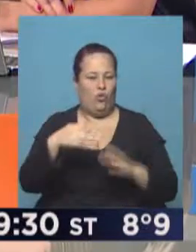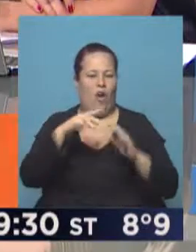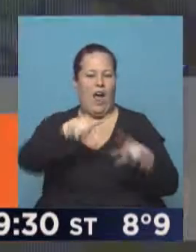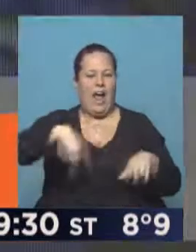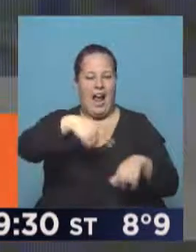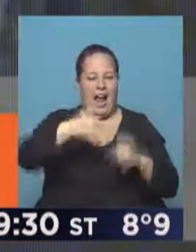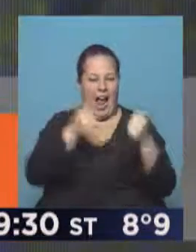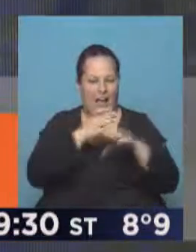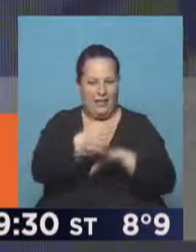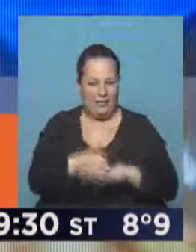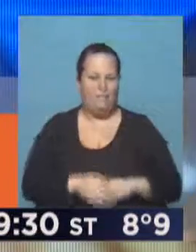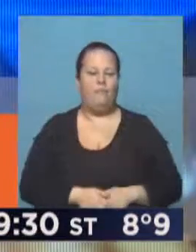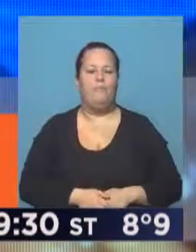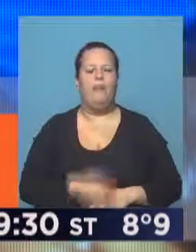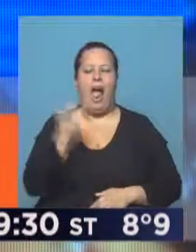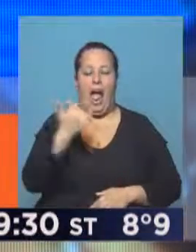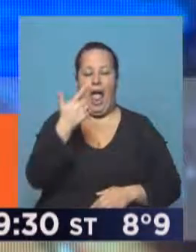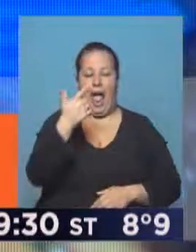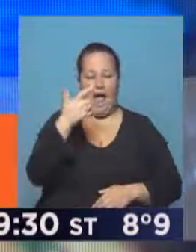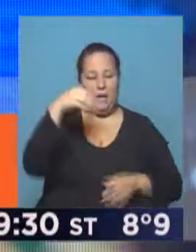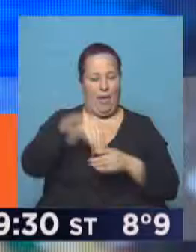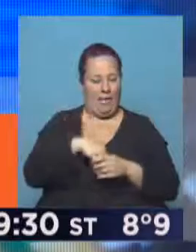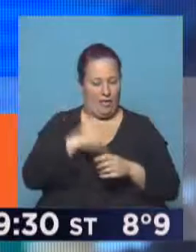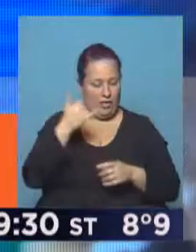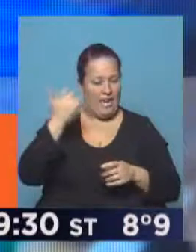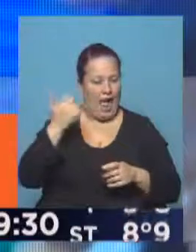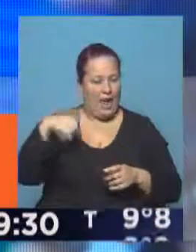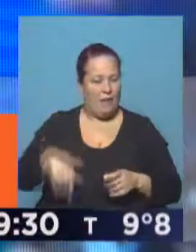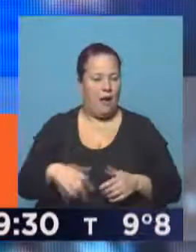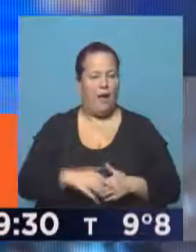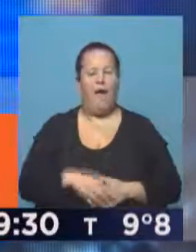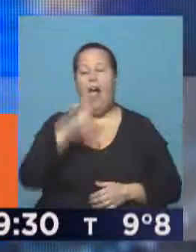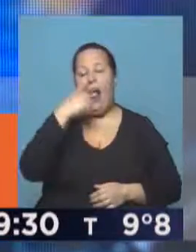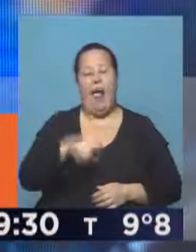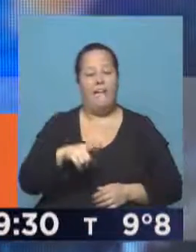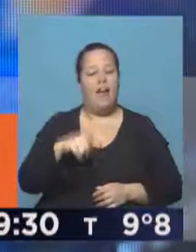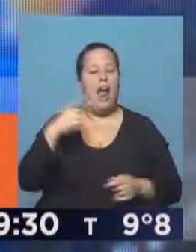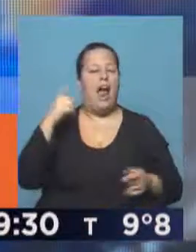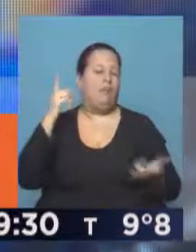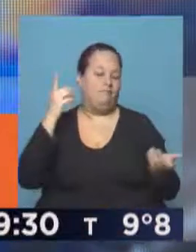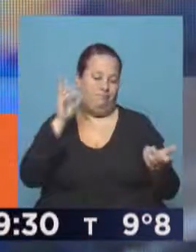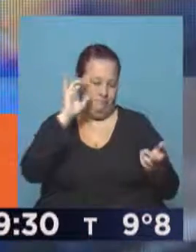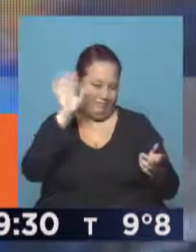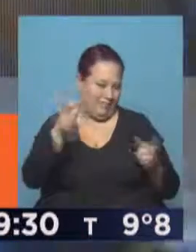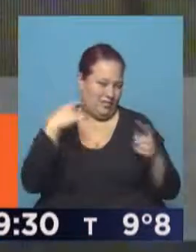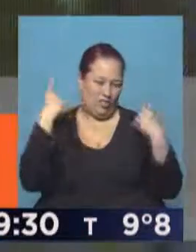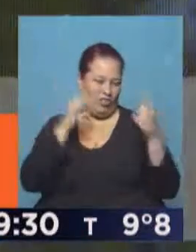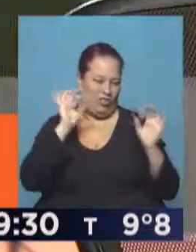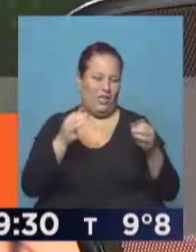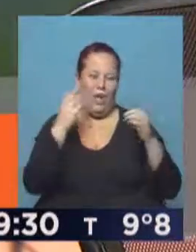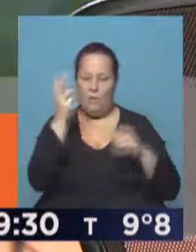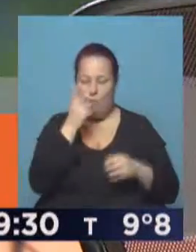garage, hay un arma dentro, lleva un arma y finalmente se produce lo que ya de público